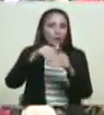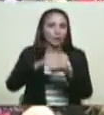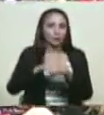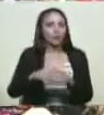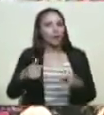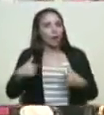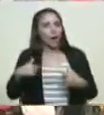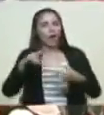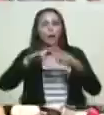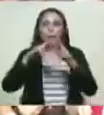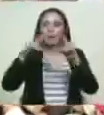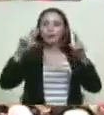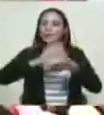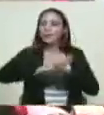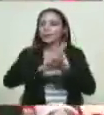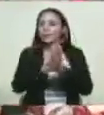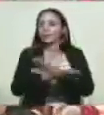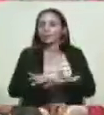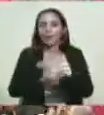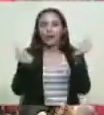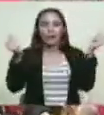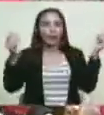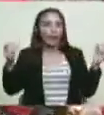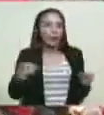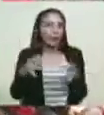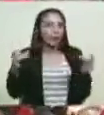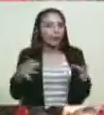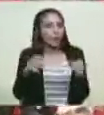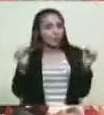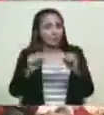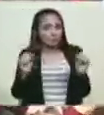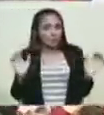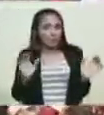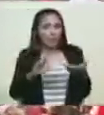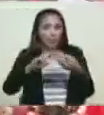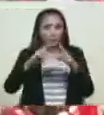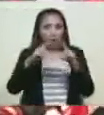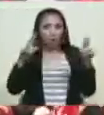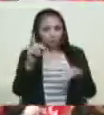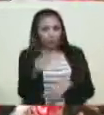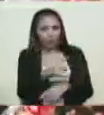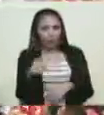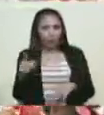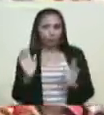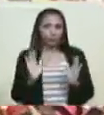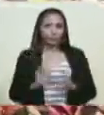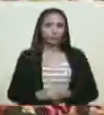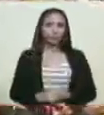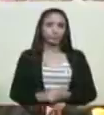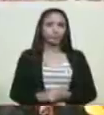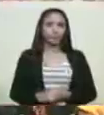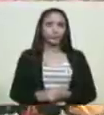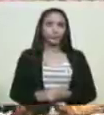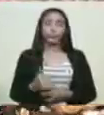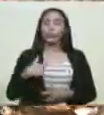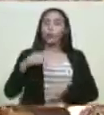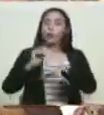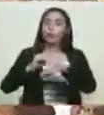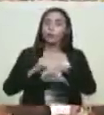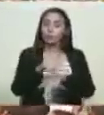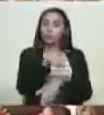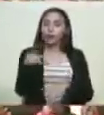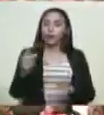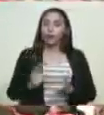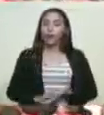les traeré la paz. Y lo logramos, ¿verdad? Yo les digo, si